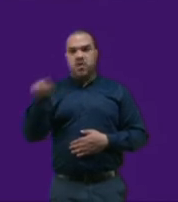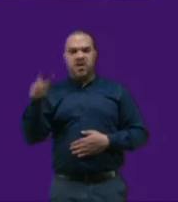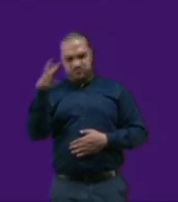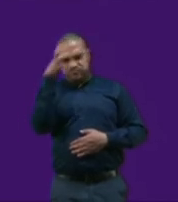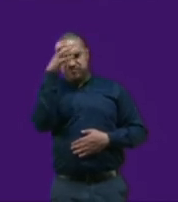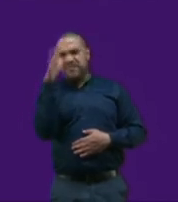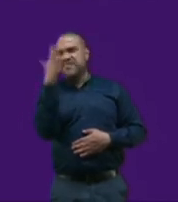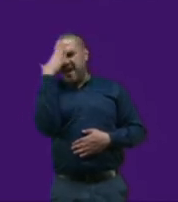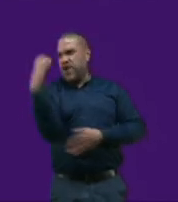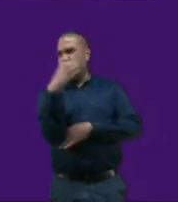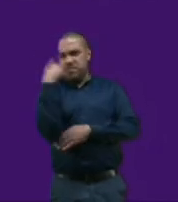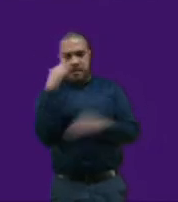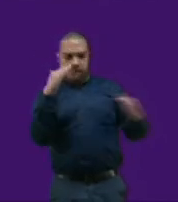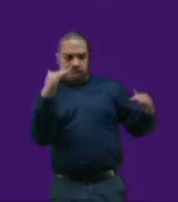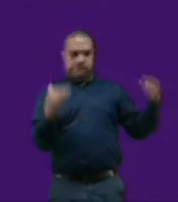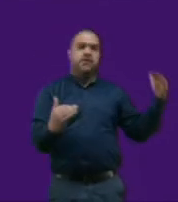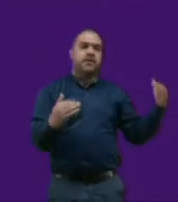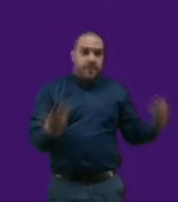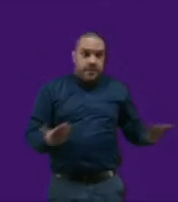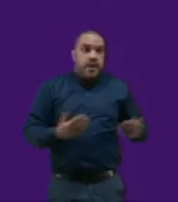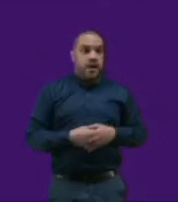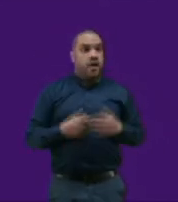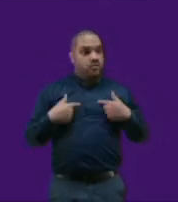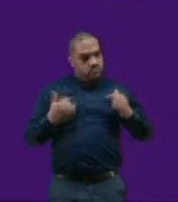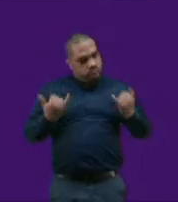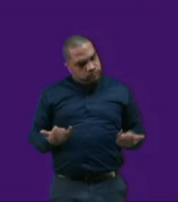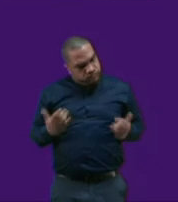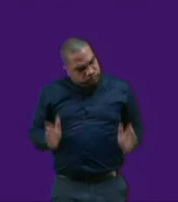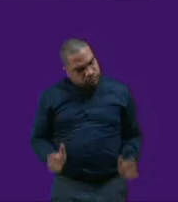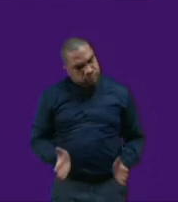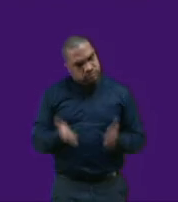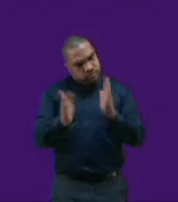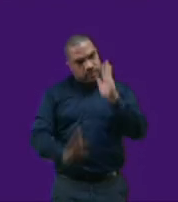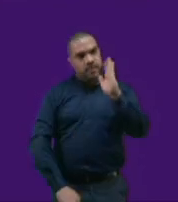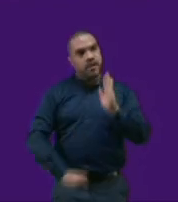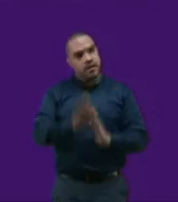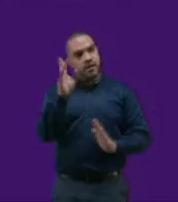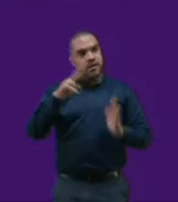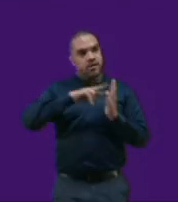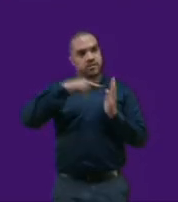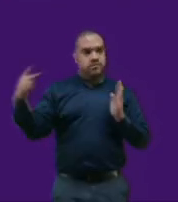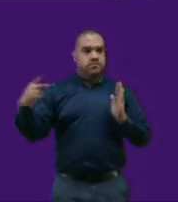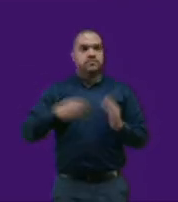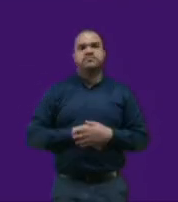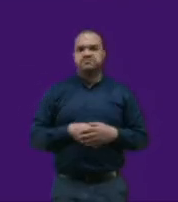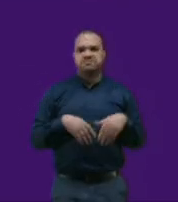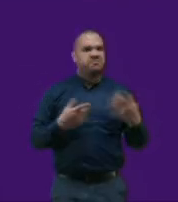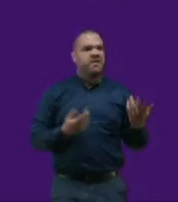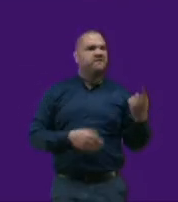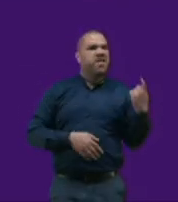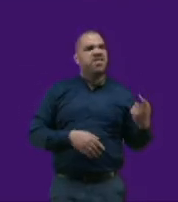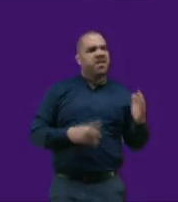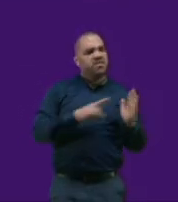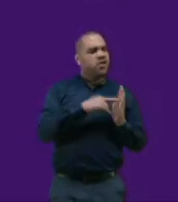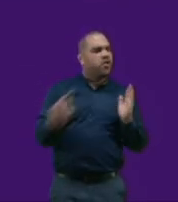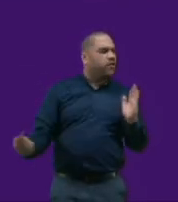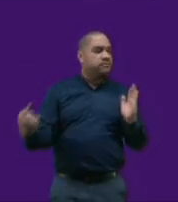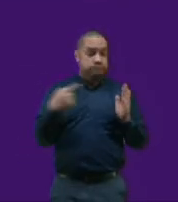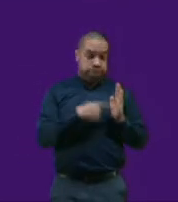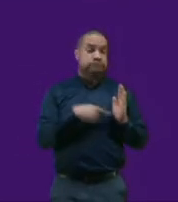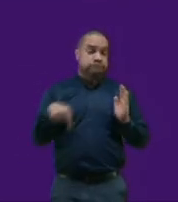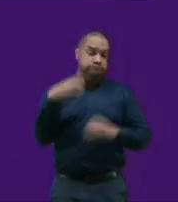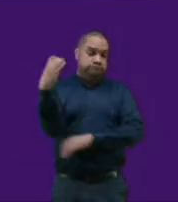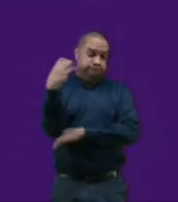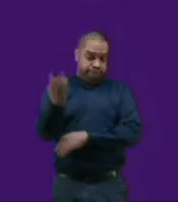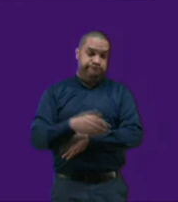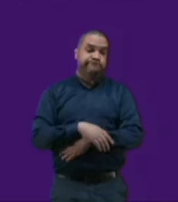hablan de que estamos avanzando a nivel tecnológico, pero a nivel educativo todavía hay una brecha muy grande, ¿sí?